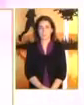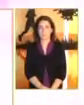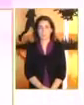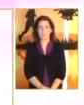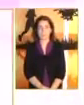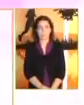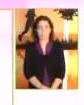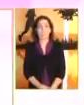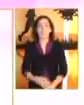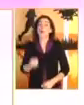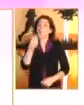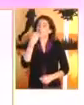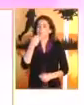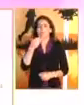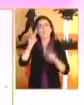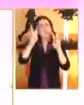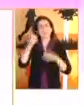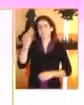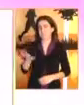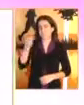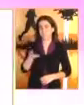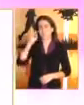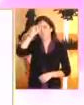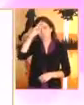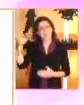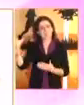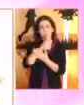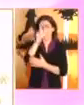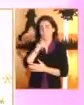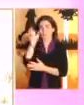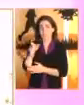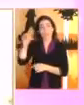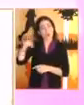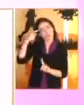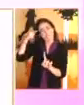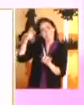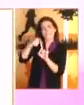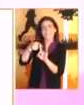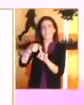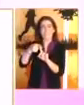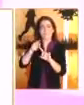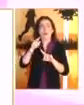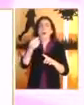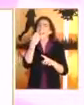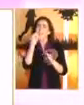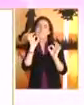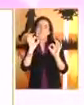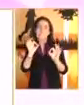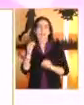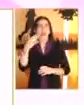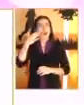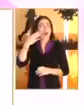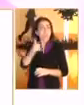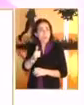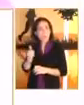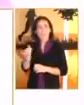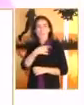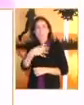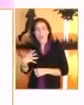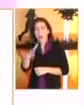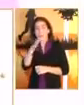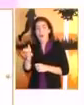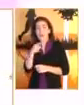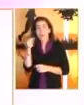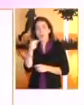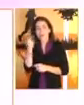no vamos a dejar de hablar. Hoy nos centramos en un alimento en concreto, azul, blanco o de agua dulce. El pescado no debe faltar